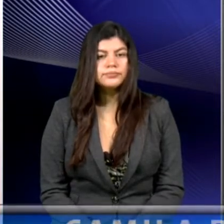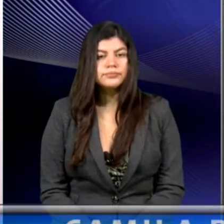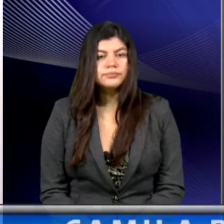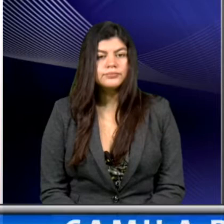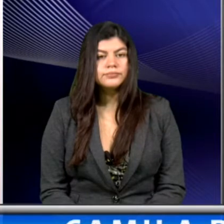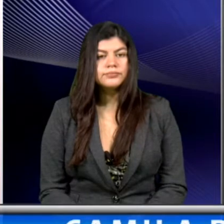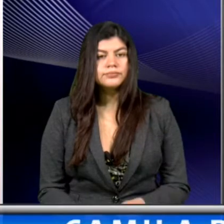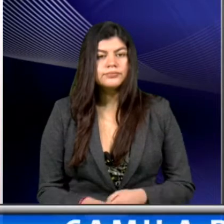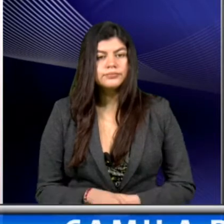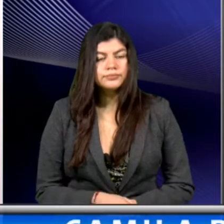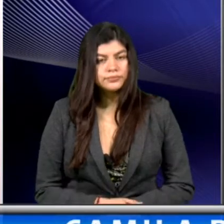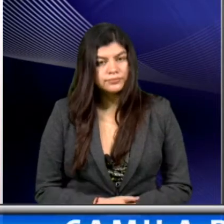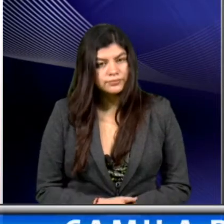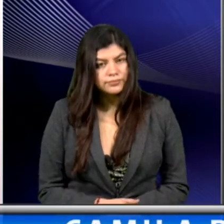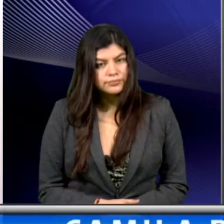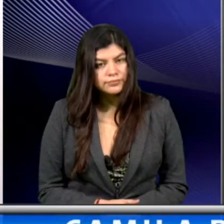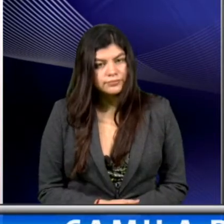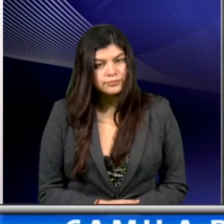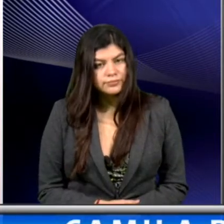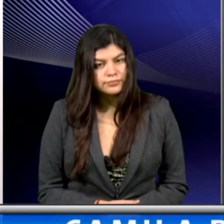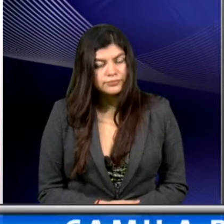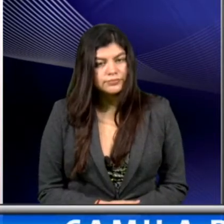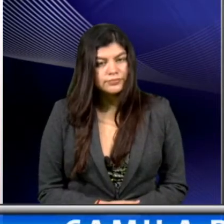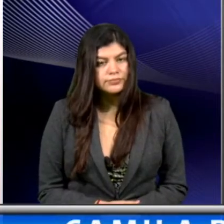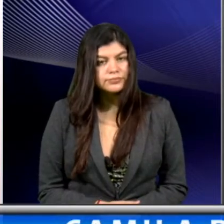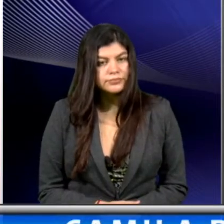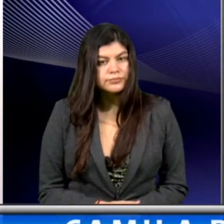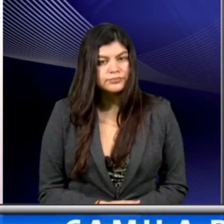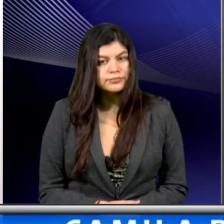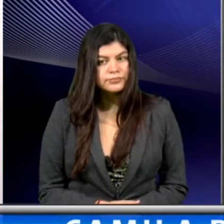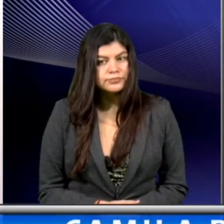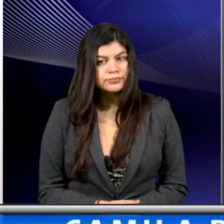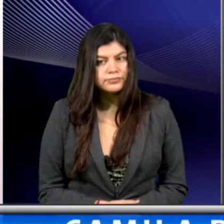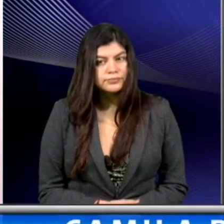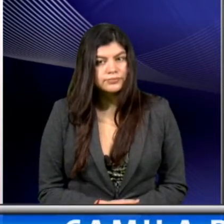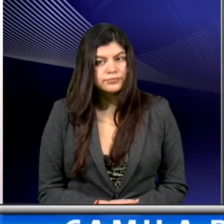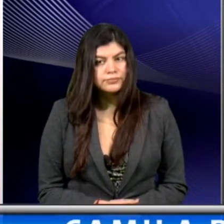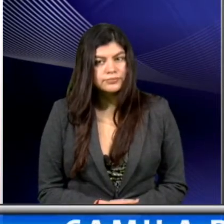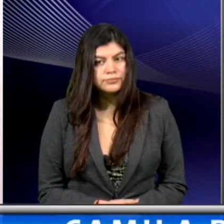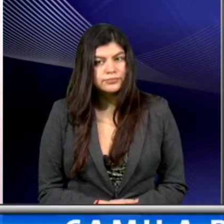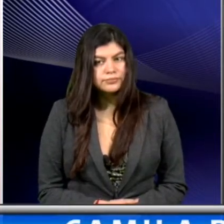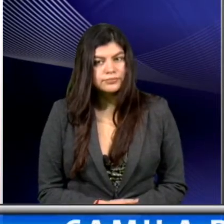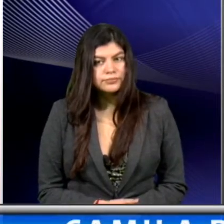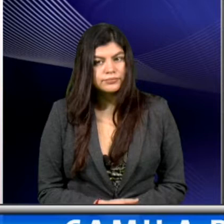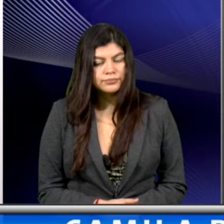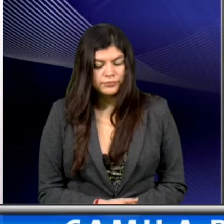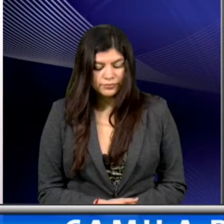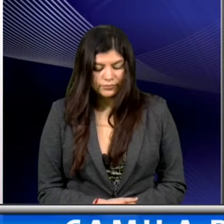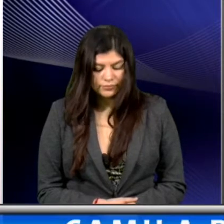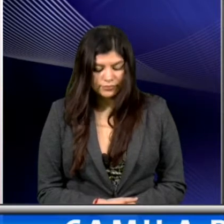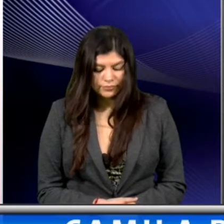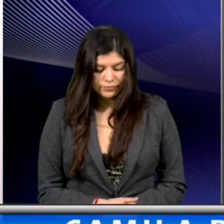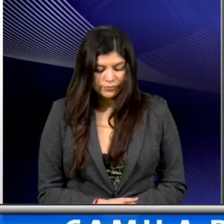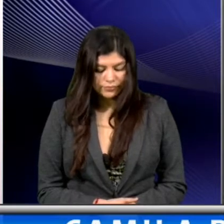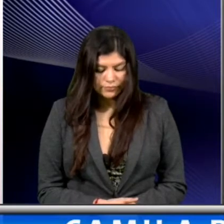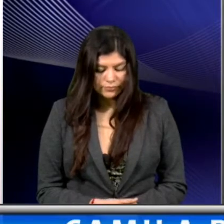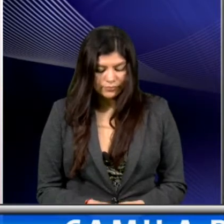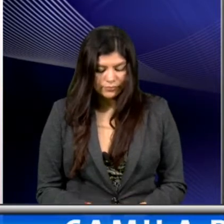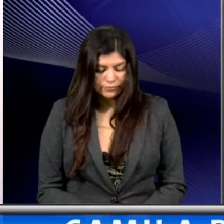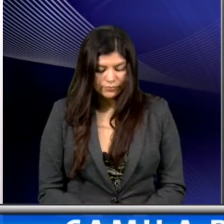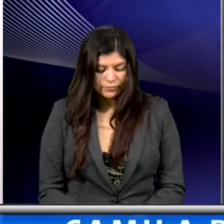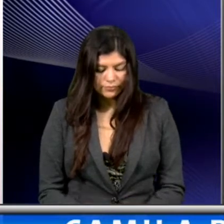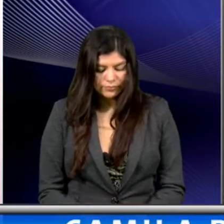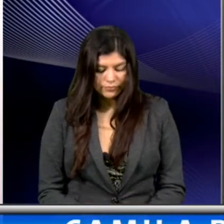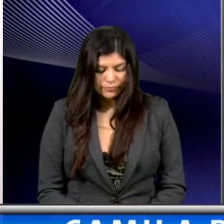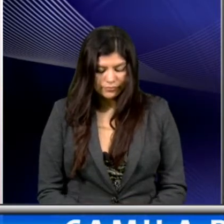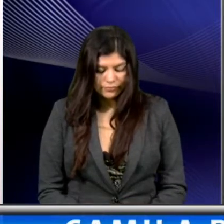hablar también de que hay drogas legales y drogas ilegales. Por ejemplo, según nuestra legislación, drogas legales, el alcohol y el